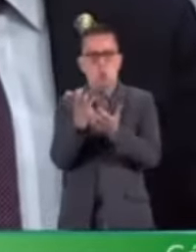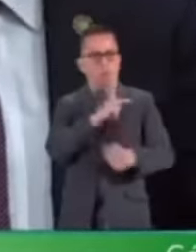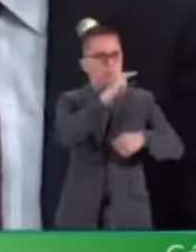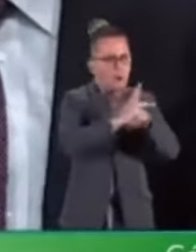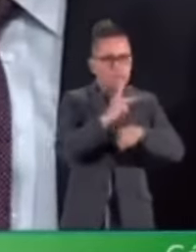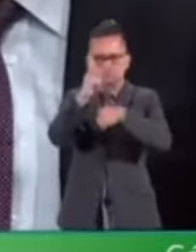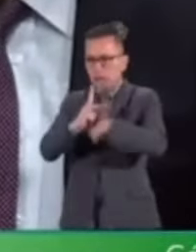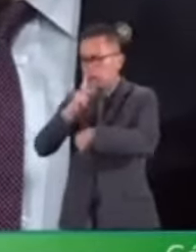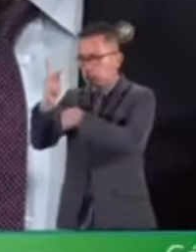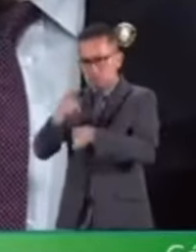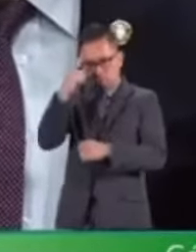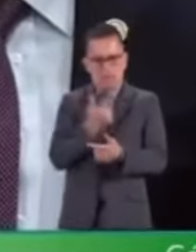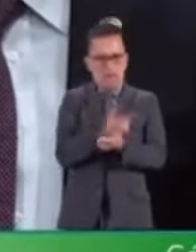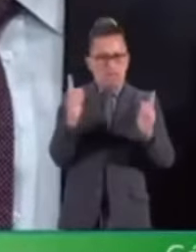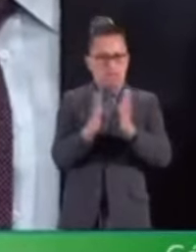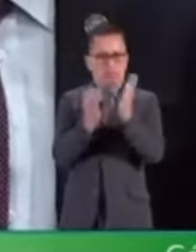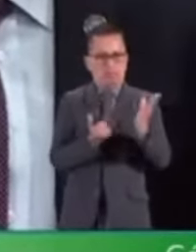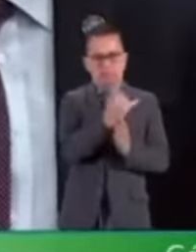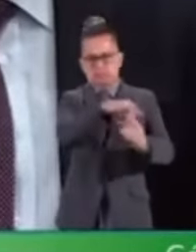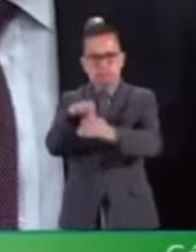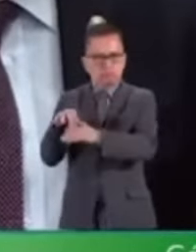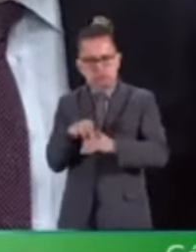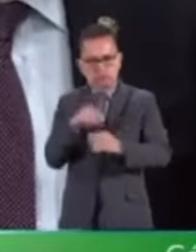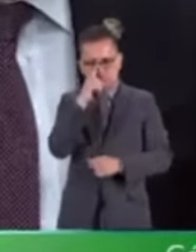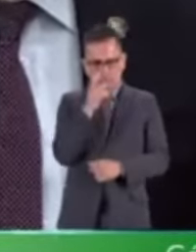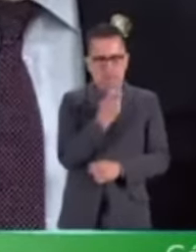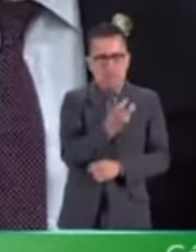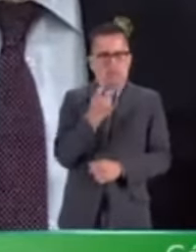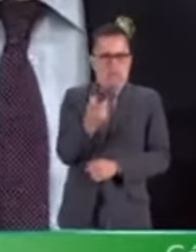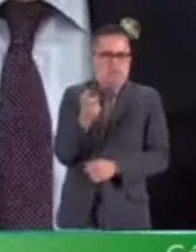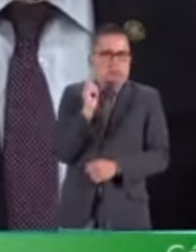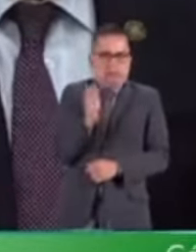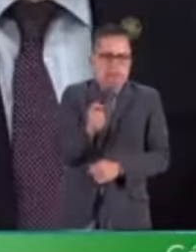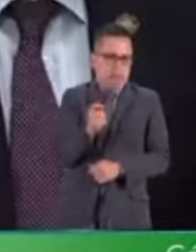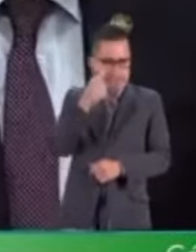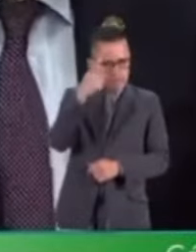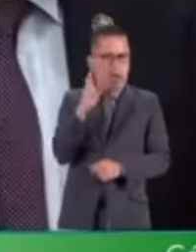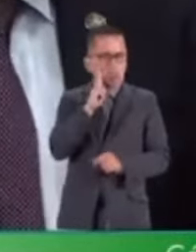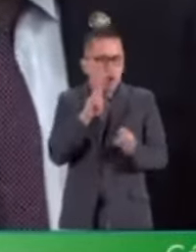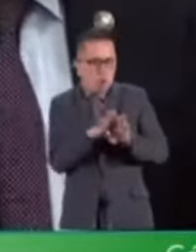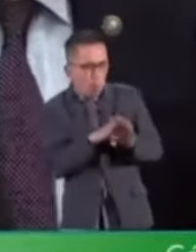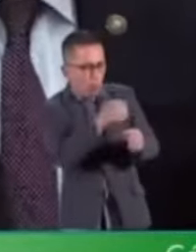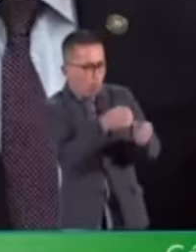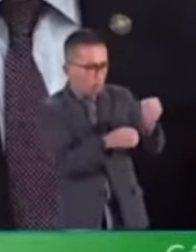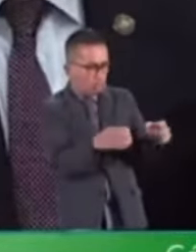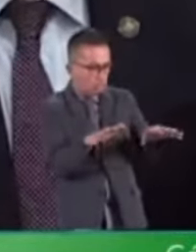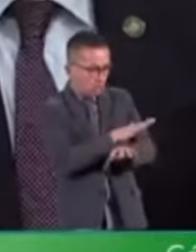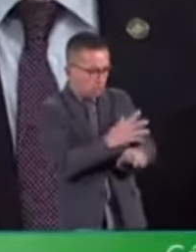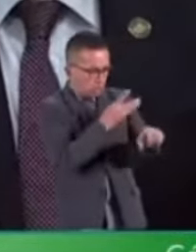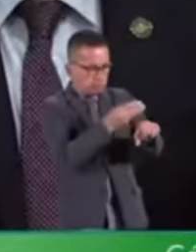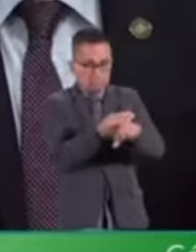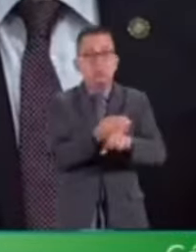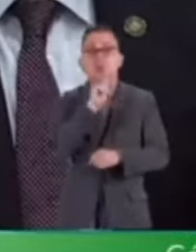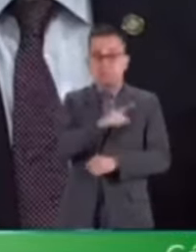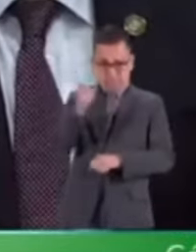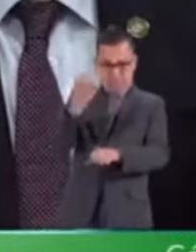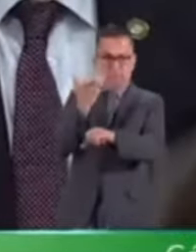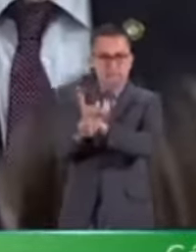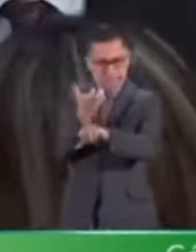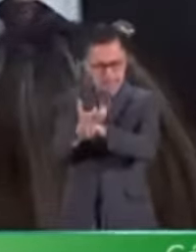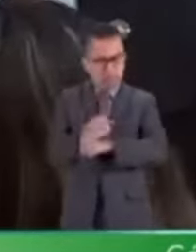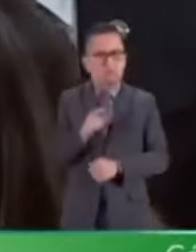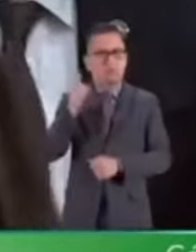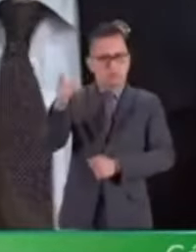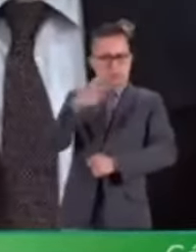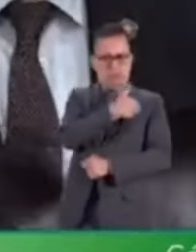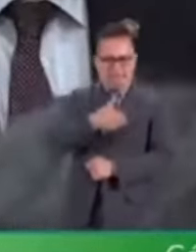están discutiendo el límite del poder judicial. Lo mismo en Estados Unidos, donde el